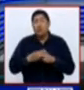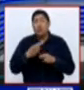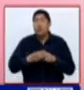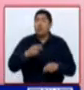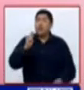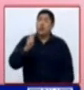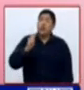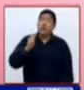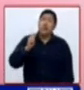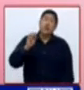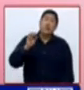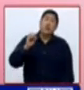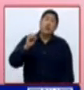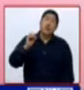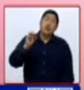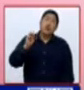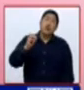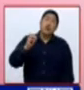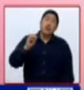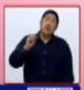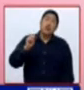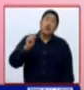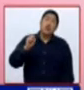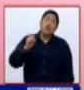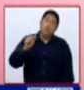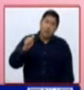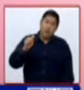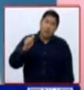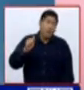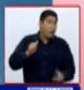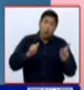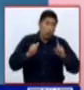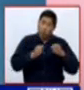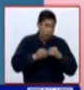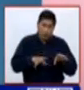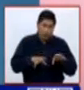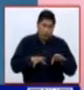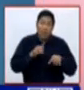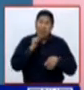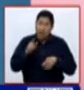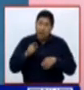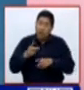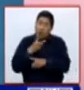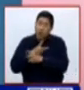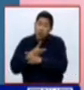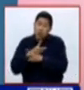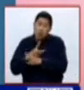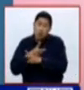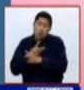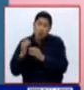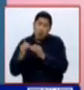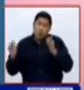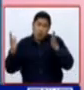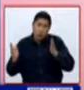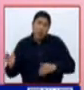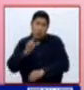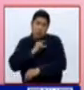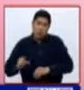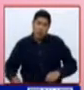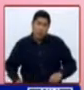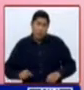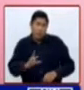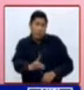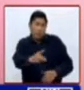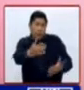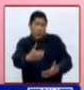Espinosa García. Ella se encuentra en un albergue de La Paz. Están buscando a la familia de Tomasa. Ella está en un albergue, ha sido